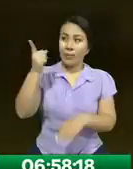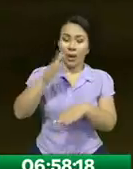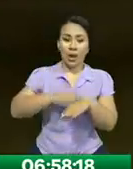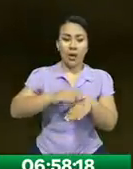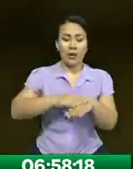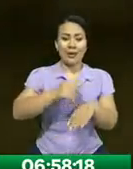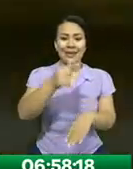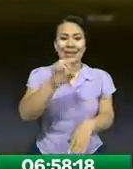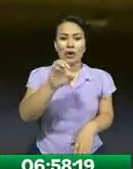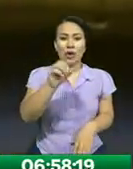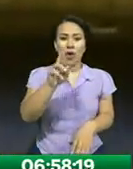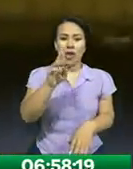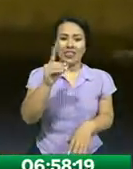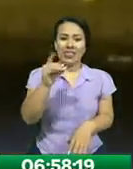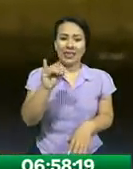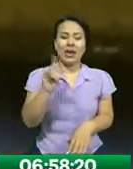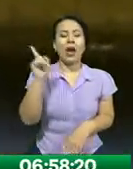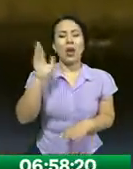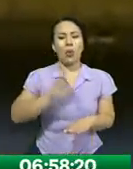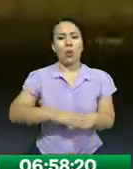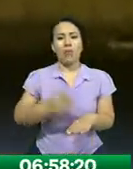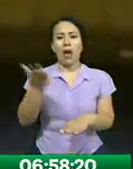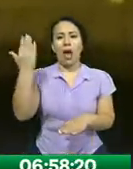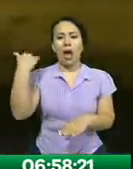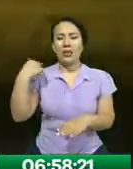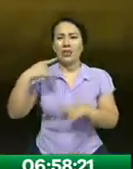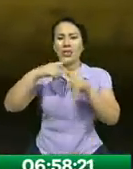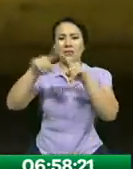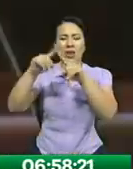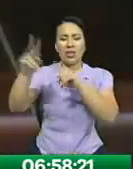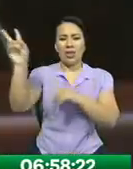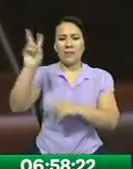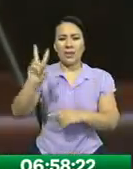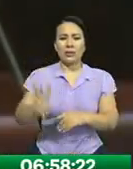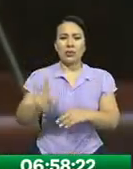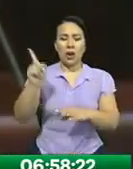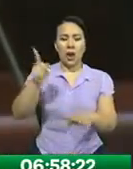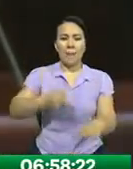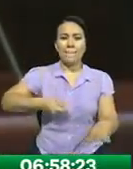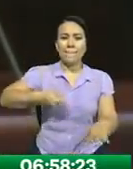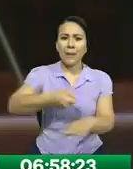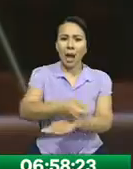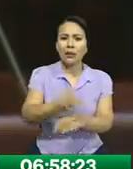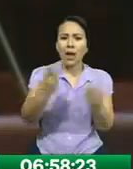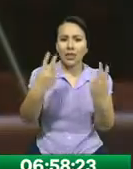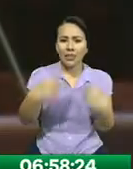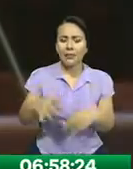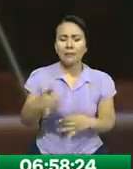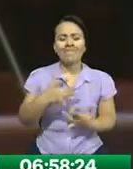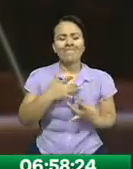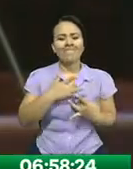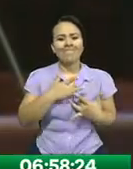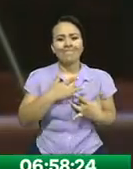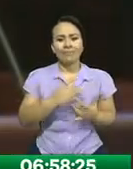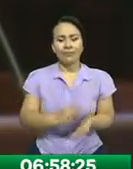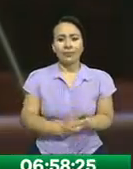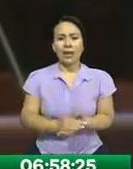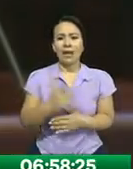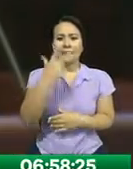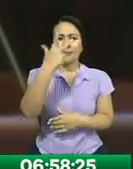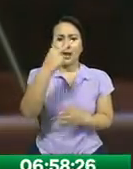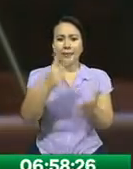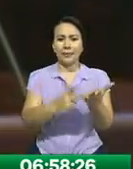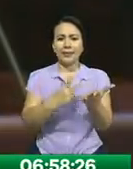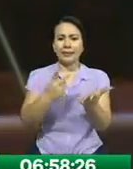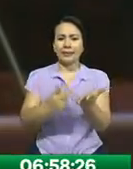Rafael, tiene antecedentes penales por diferentes delitos en Venezuela. Y lamentablemente registra tres